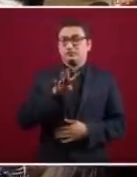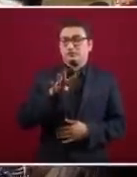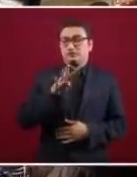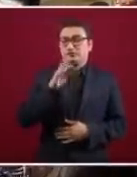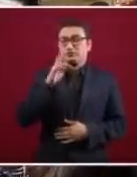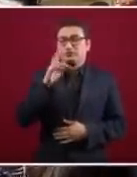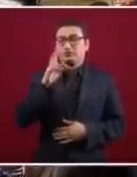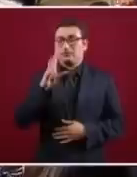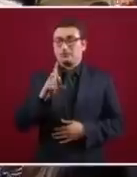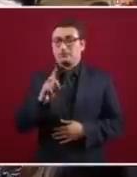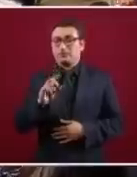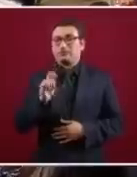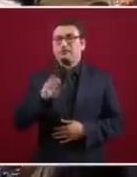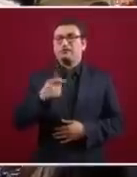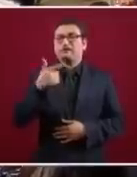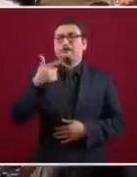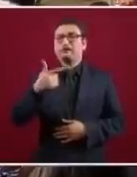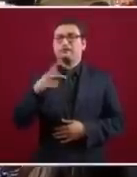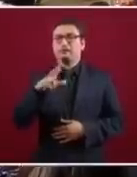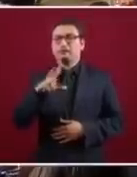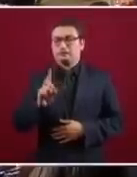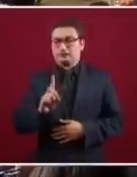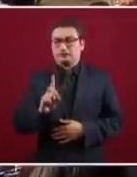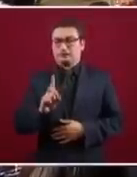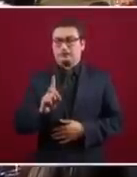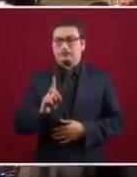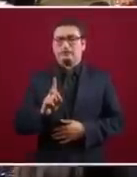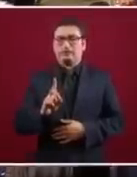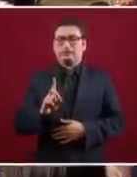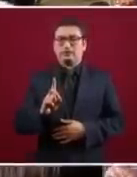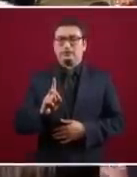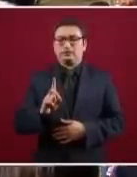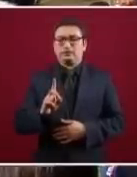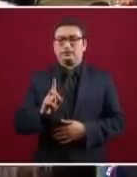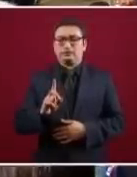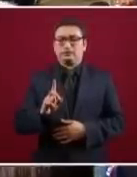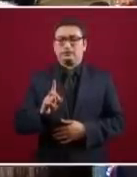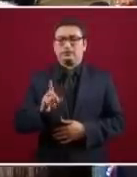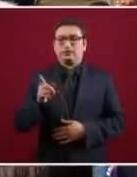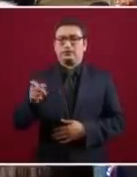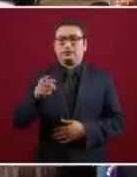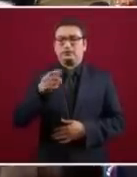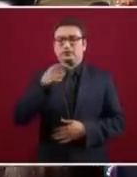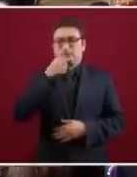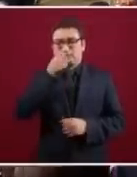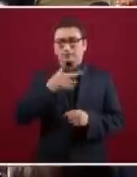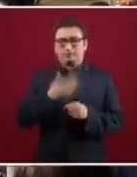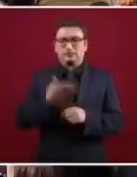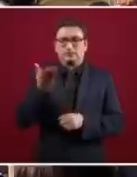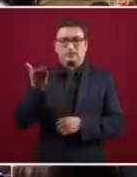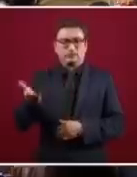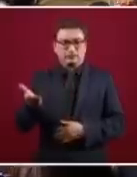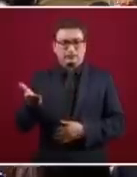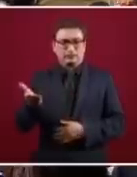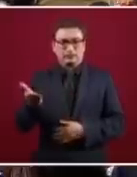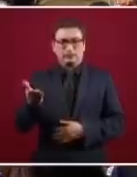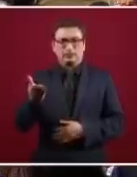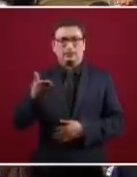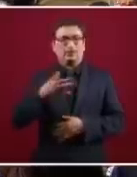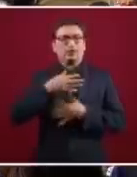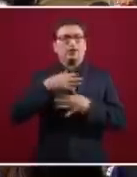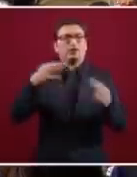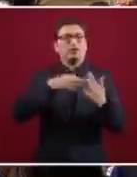1937 30 lee el secretario un